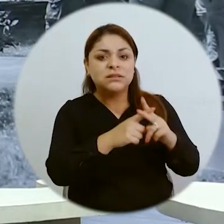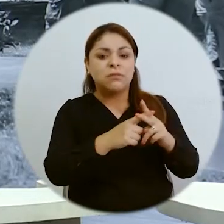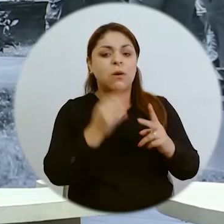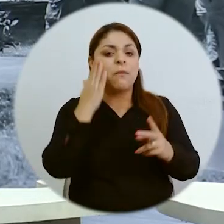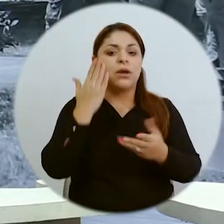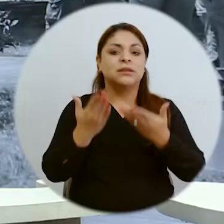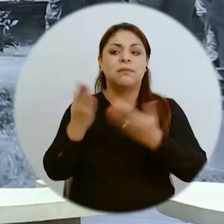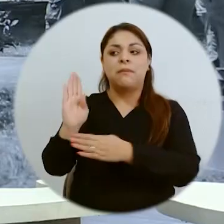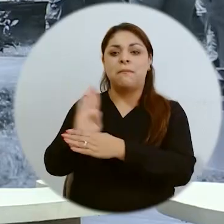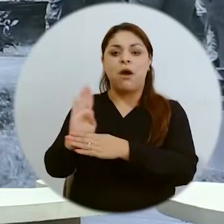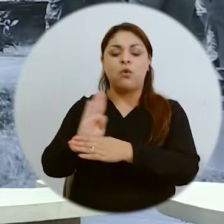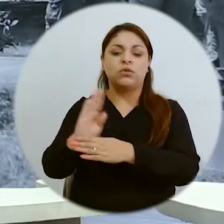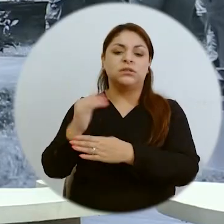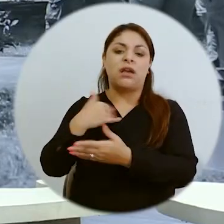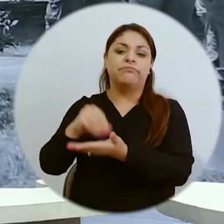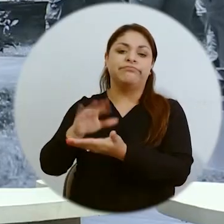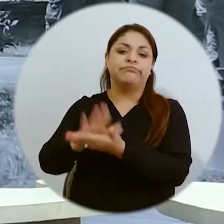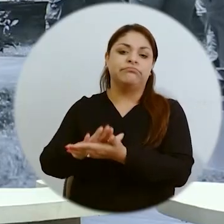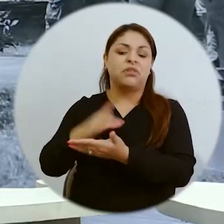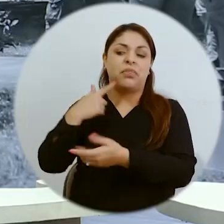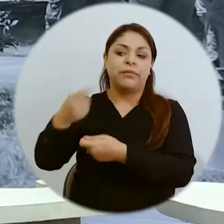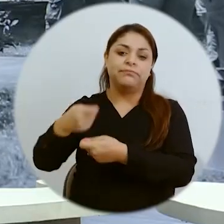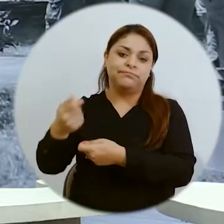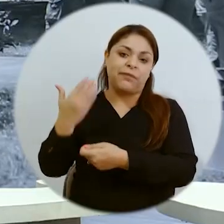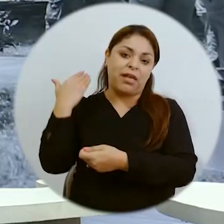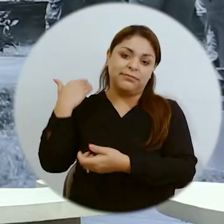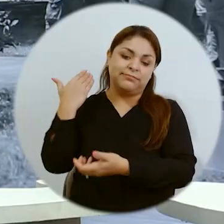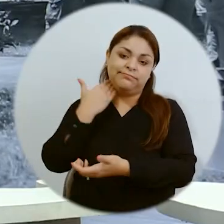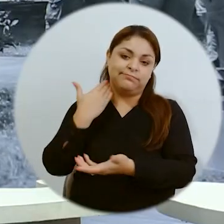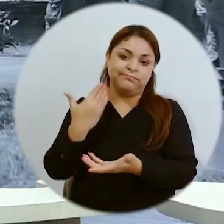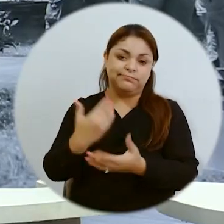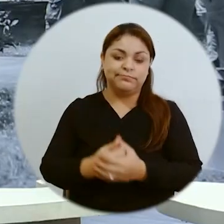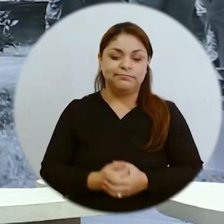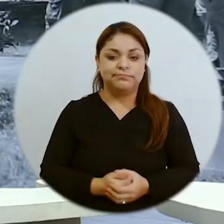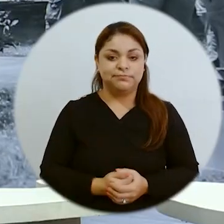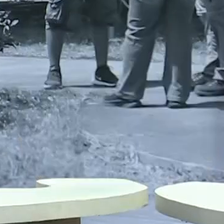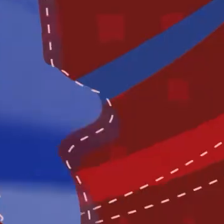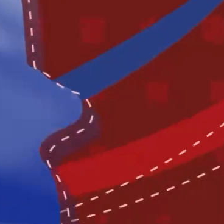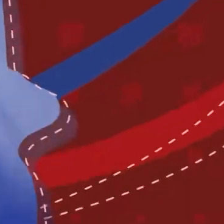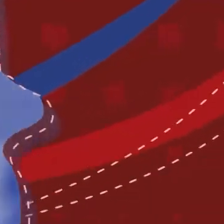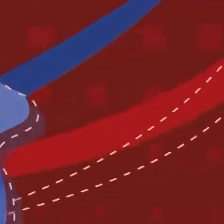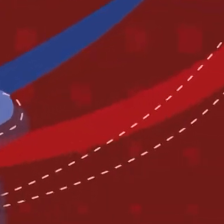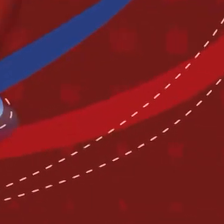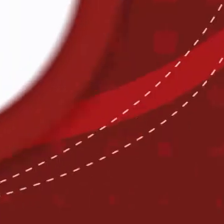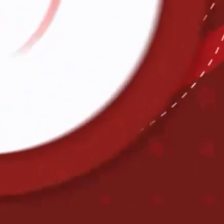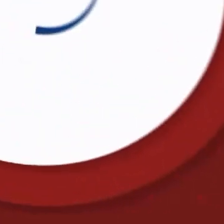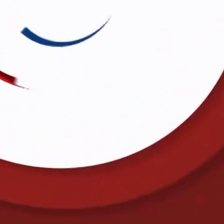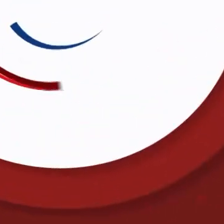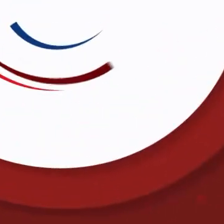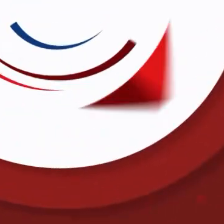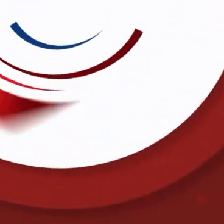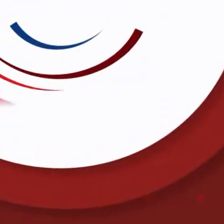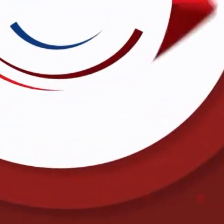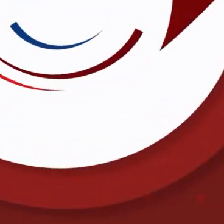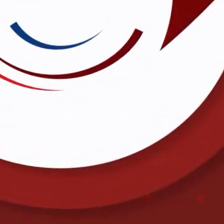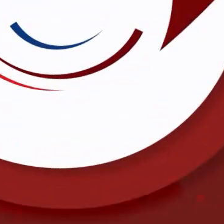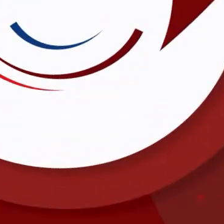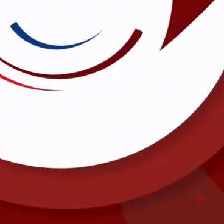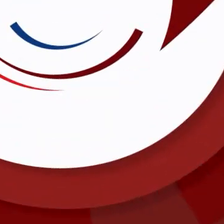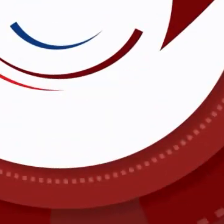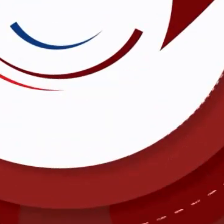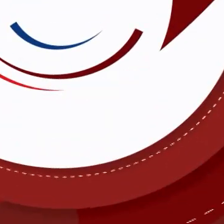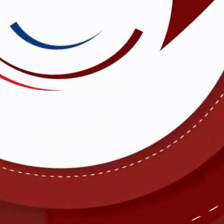de Política Económica de la Universidad Nacional, quien asegura que la mayoría de la población costarricense endeudada lo hace a través de